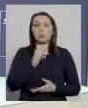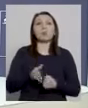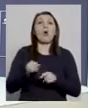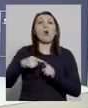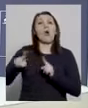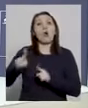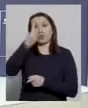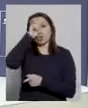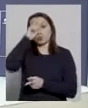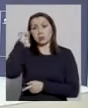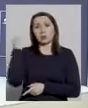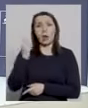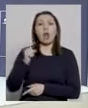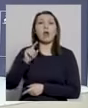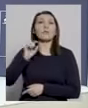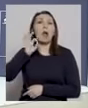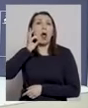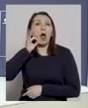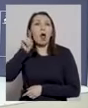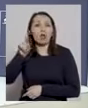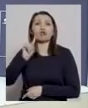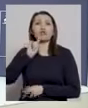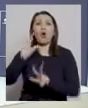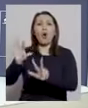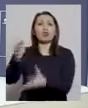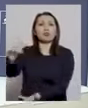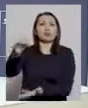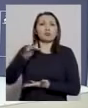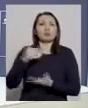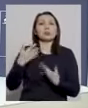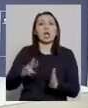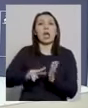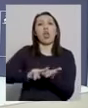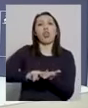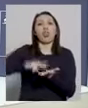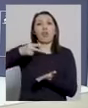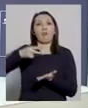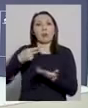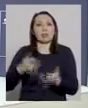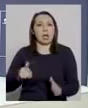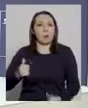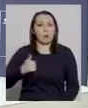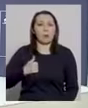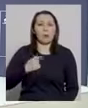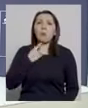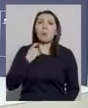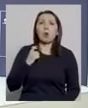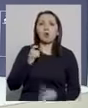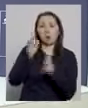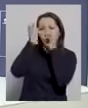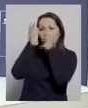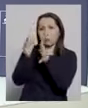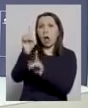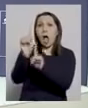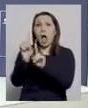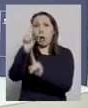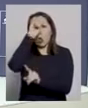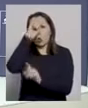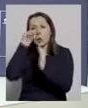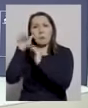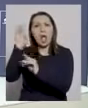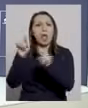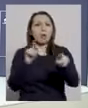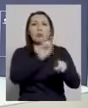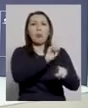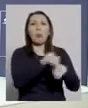Las Condes ha recibido 8, ya cumplió la meta de duplicar su capacidad. ¿Por qué se prioriza tanto a unas clínicas por sobre